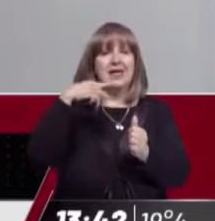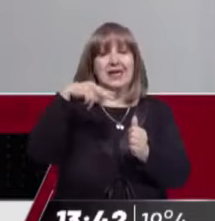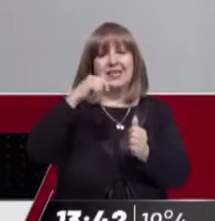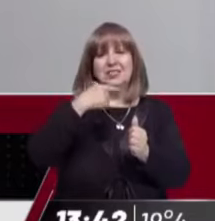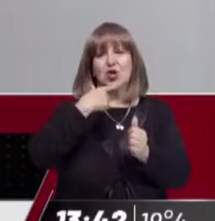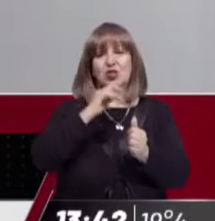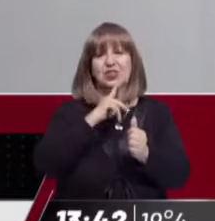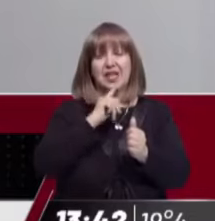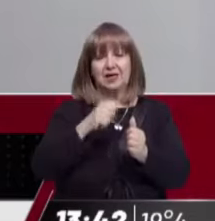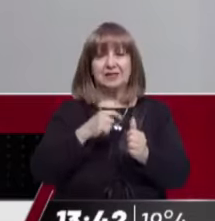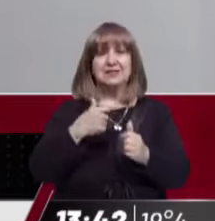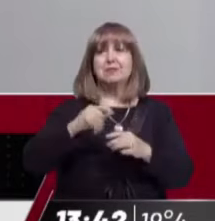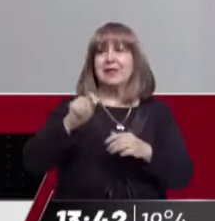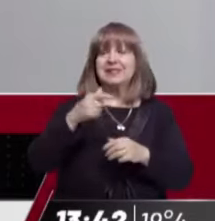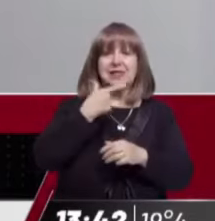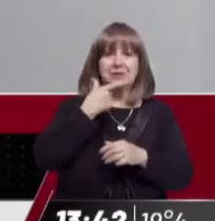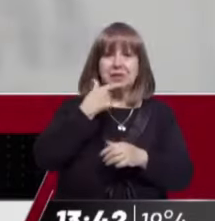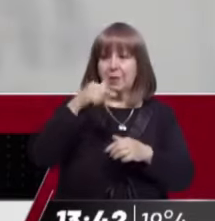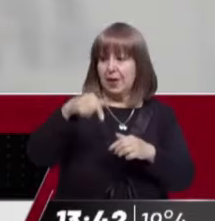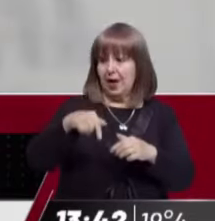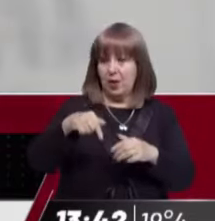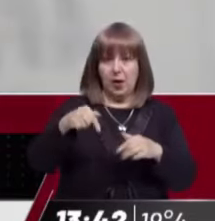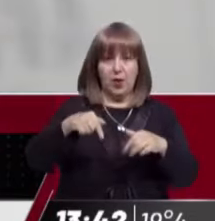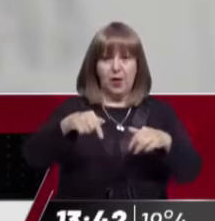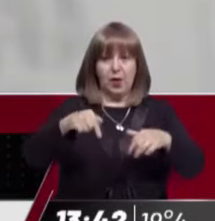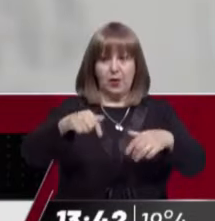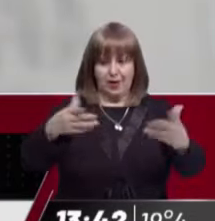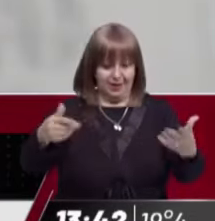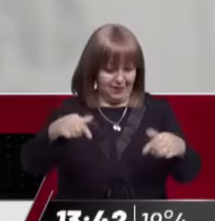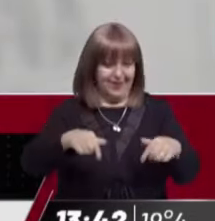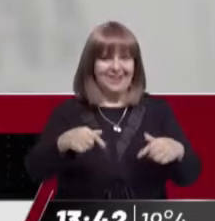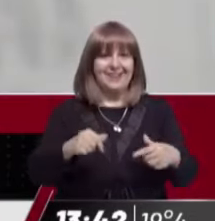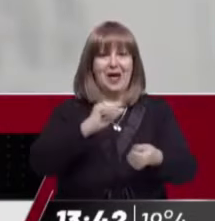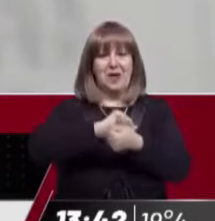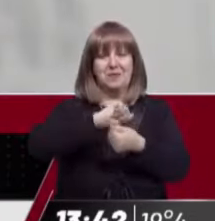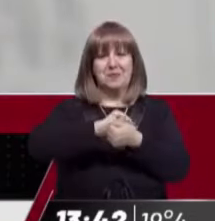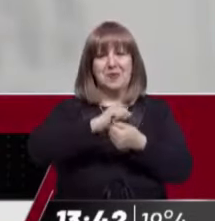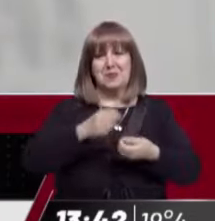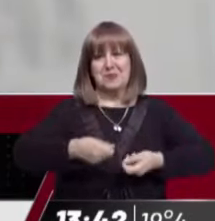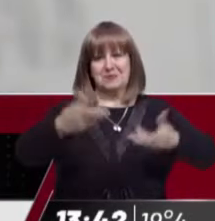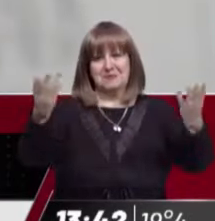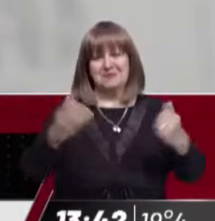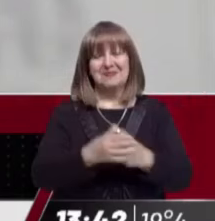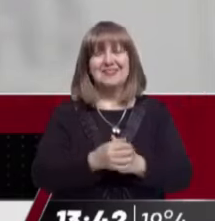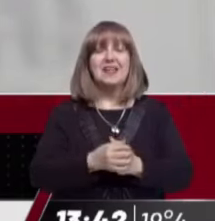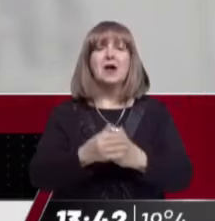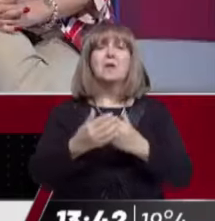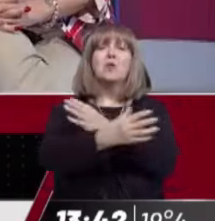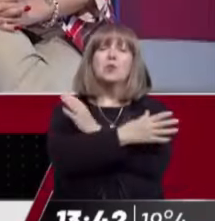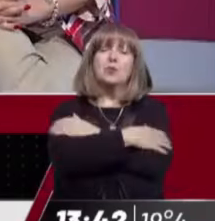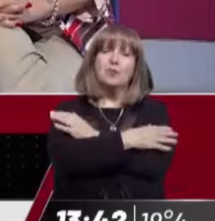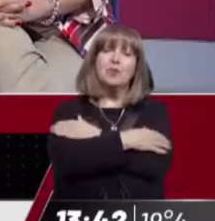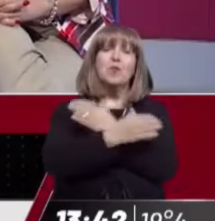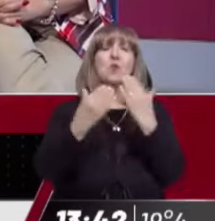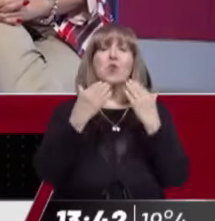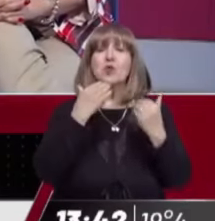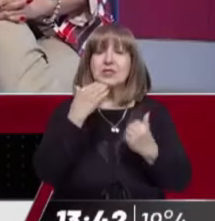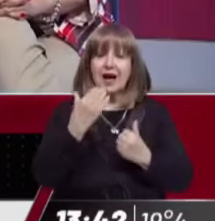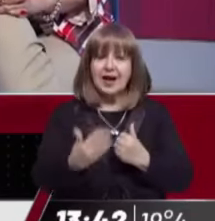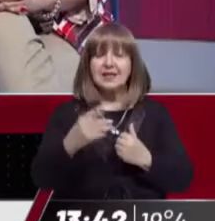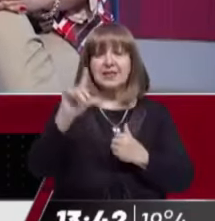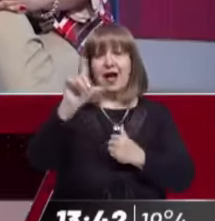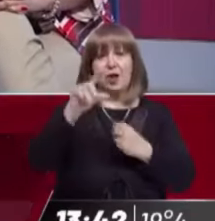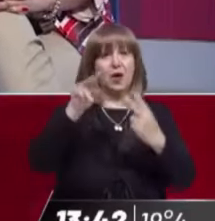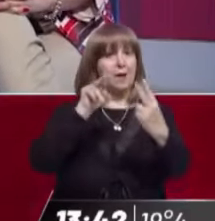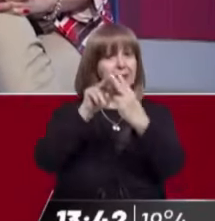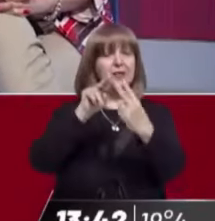lo hicieron. Bueno, ya lo sacaron como pan caliente. Pan calentito. Vemos a ver qué hacen, ¿no? Le mandamos un gran abrazo, buen fin de semana. Y el lunes seguimos